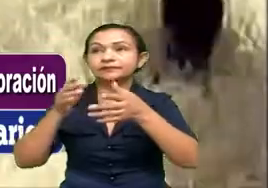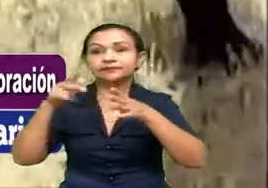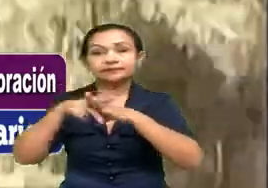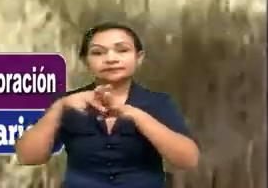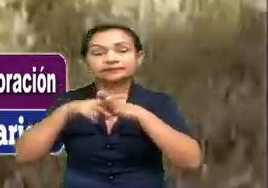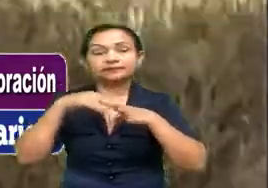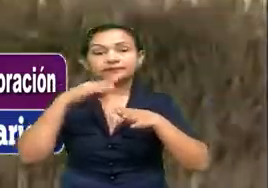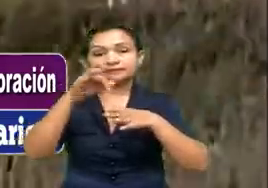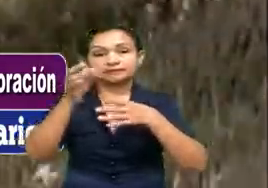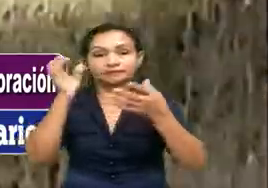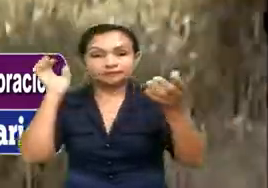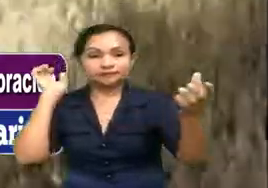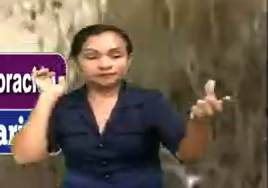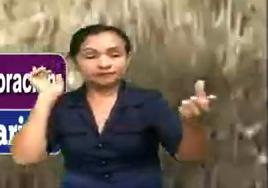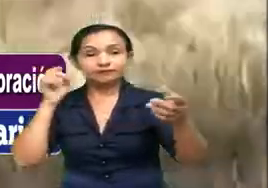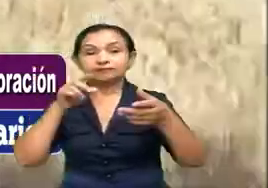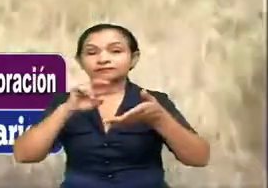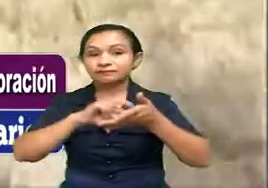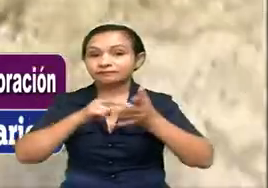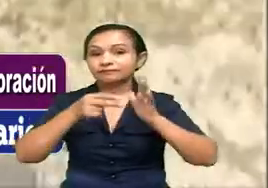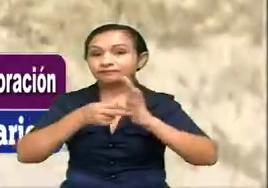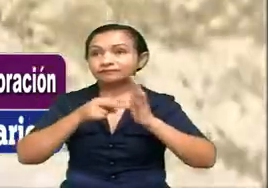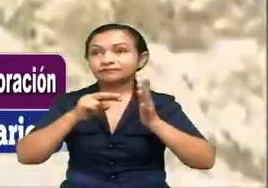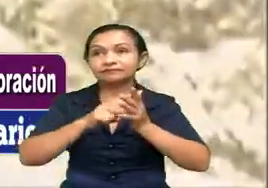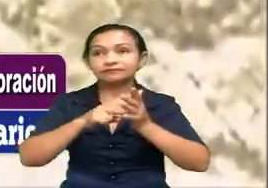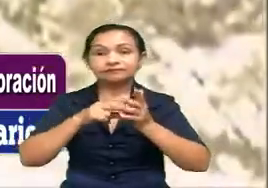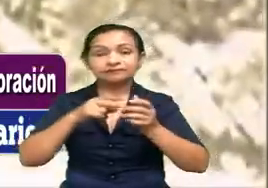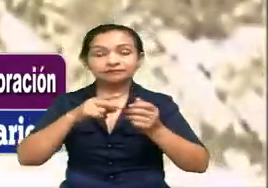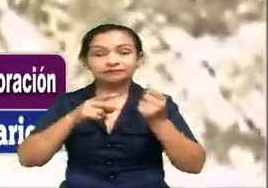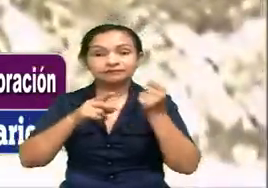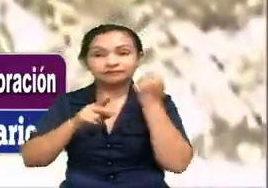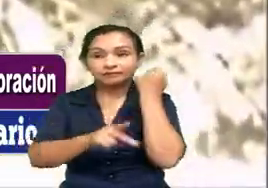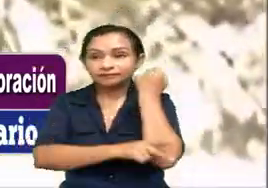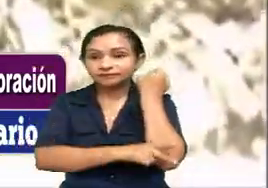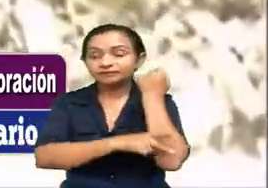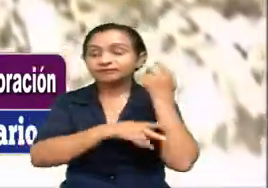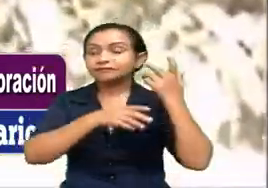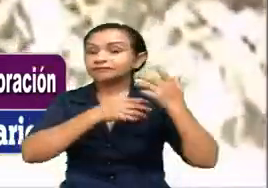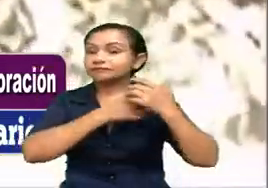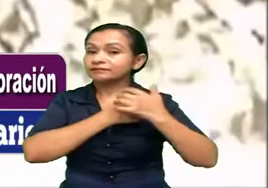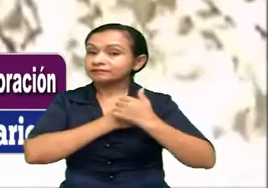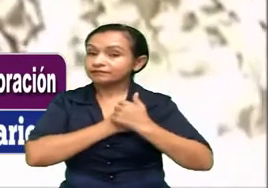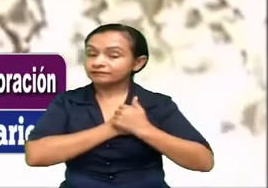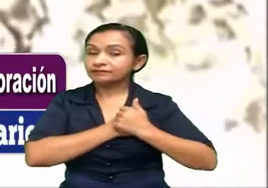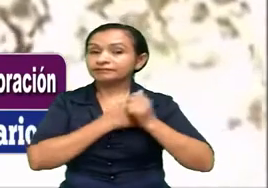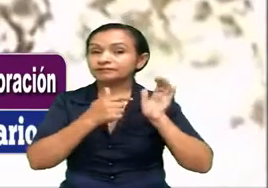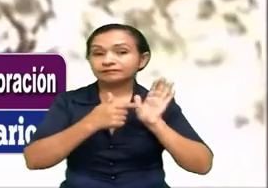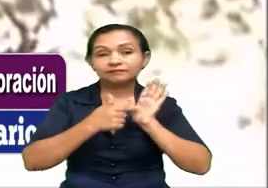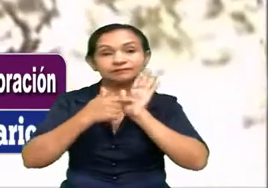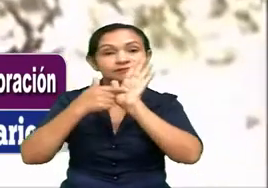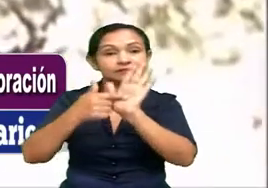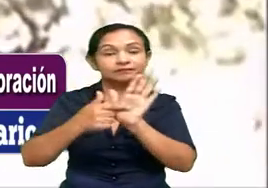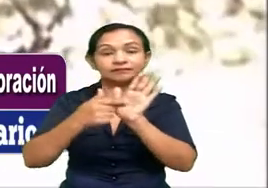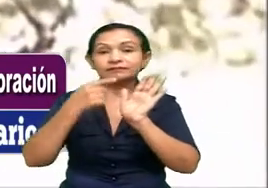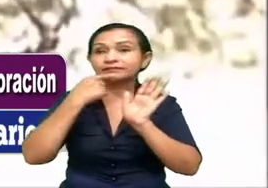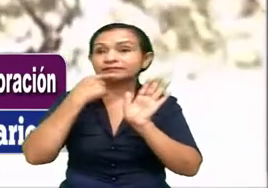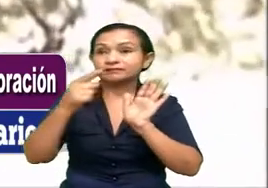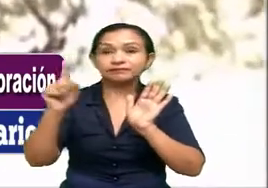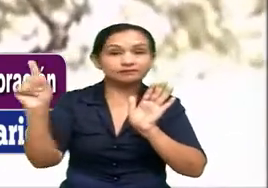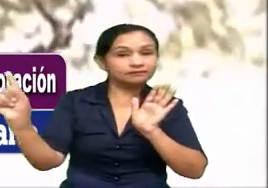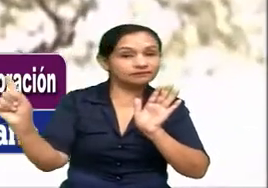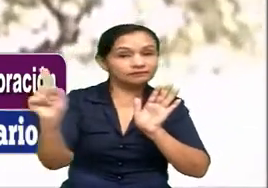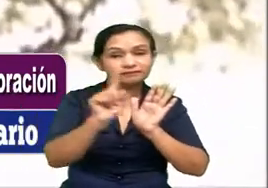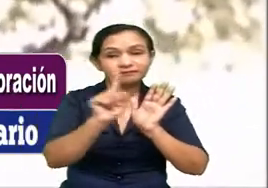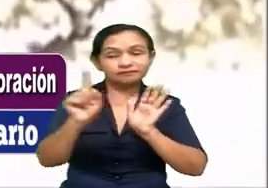para nosotros es un símbolo de patriotismo, es un ejemplo y que nos dice que no hay